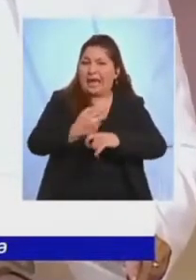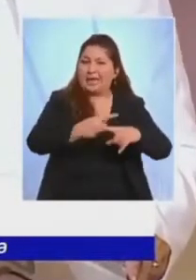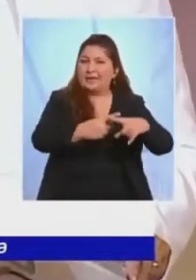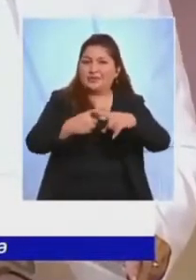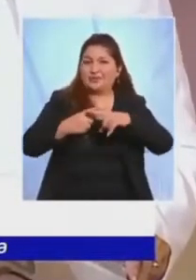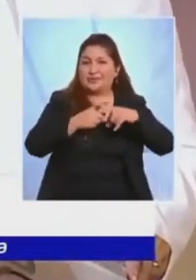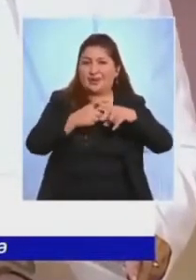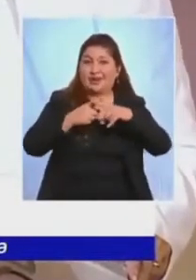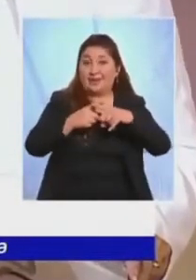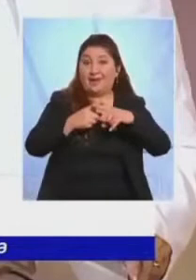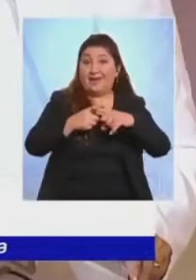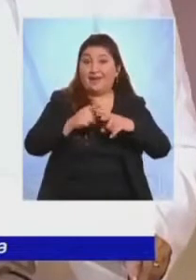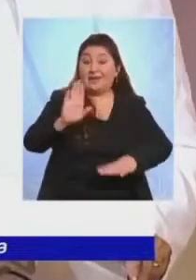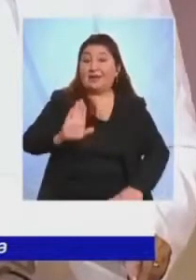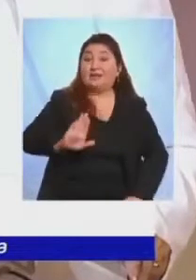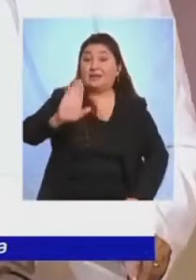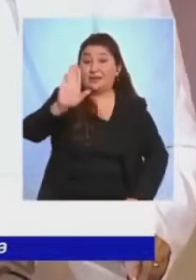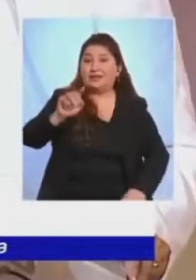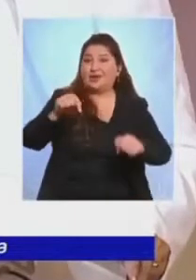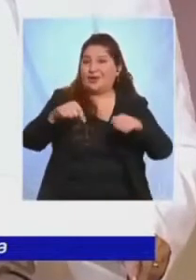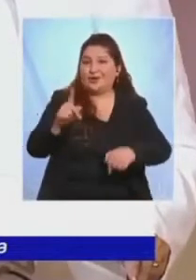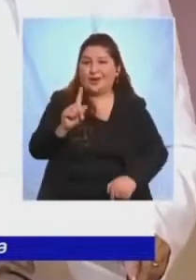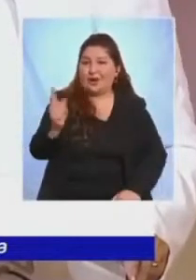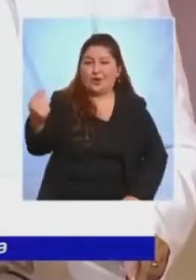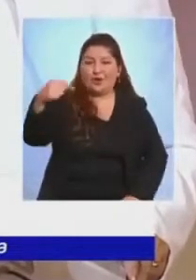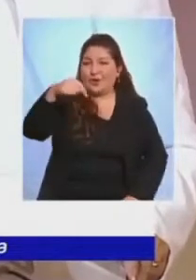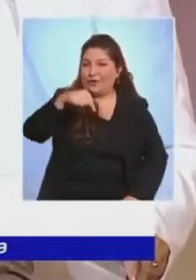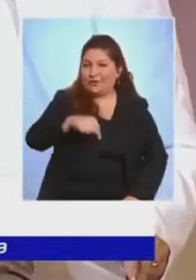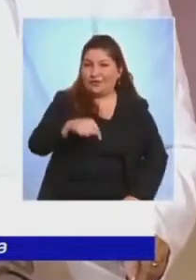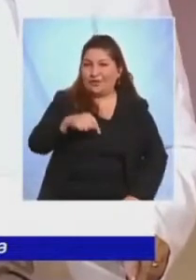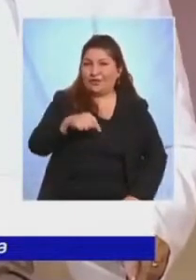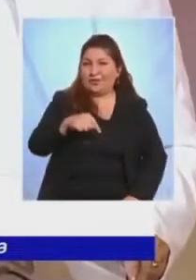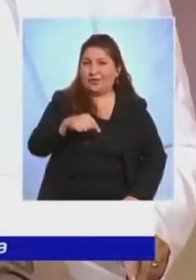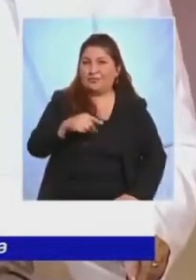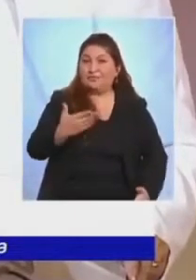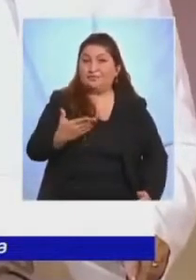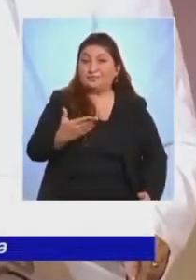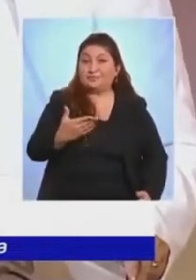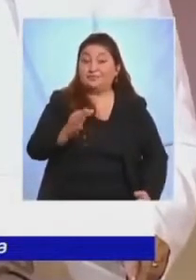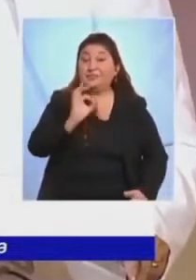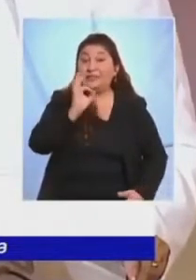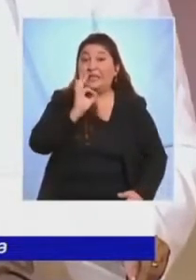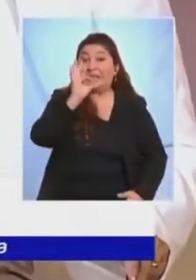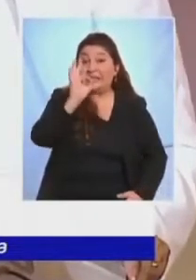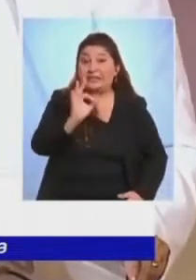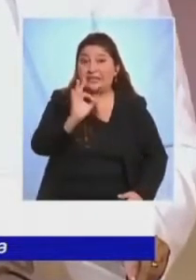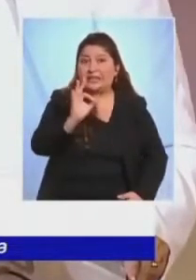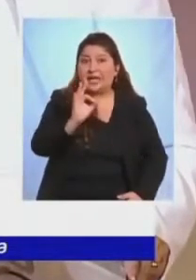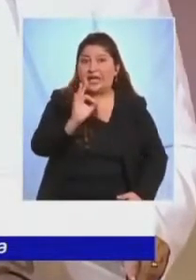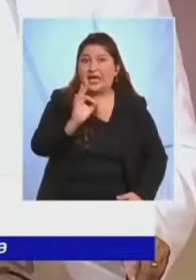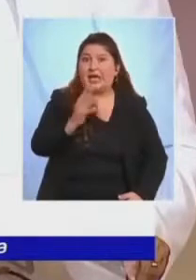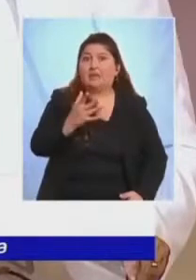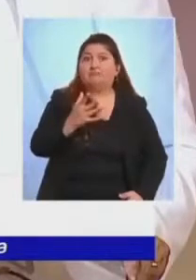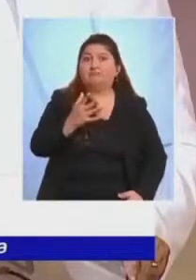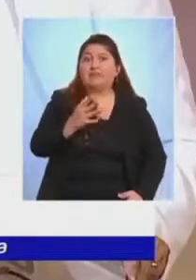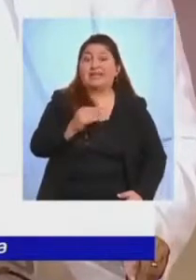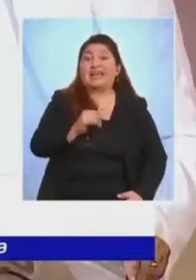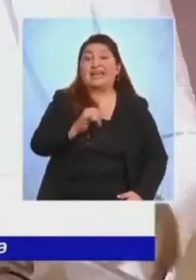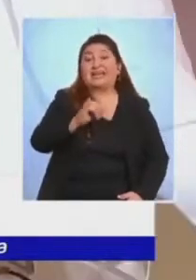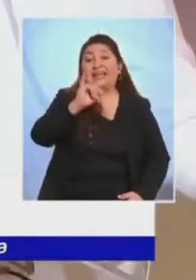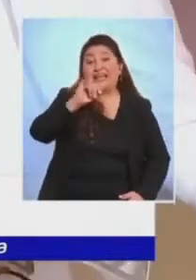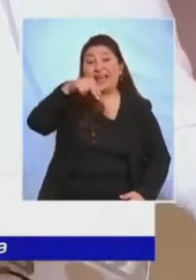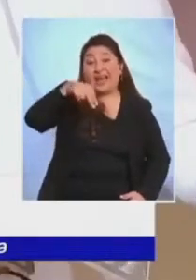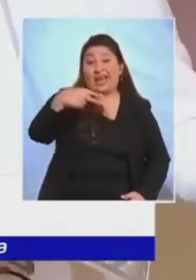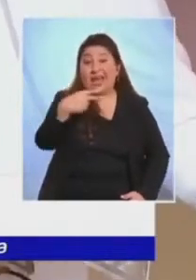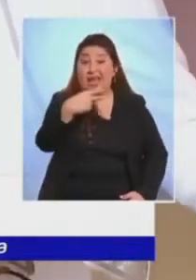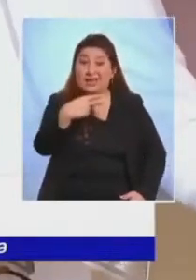que es del candidato que hoy día no está presente acá, en el sentido que incluso suprimiría el Instituto Nacional de los Derechos Humanos.